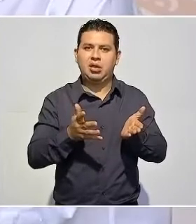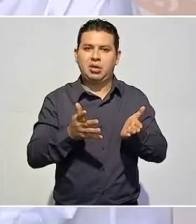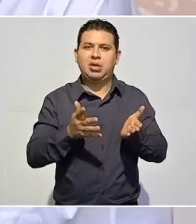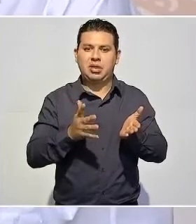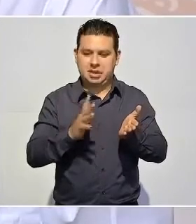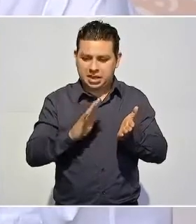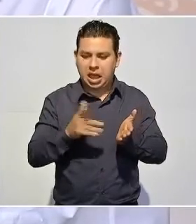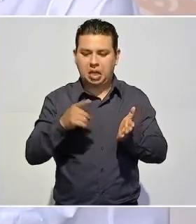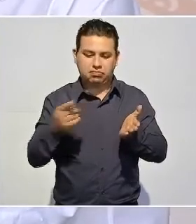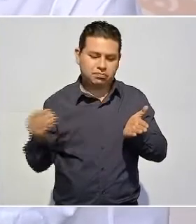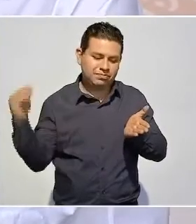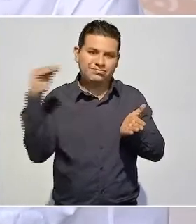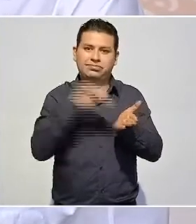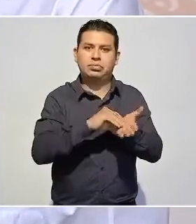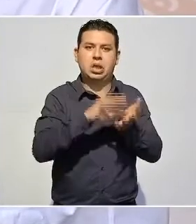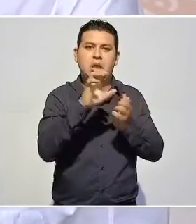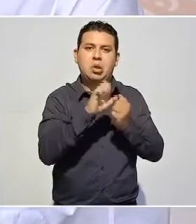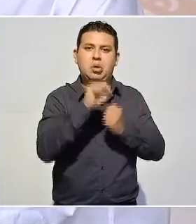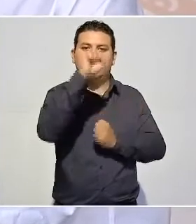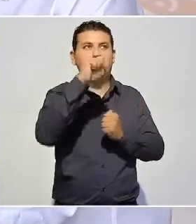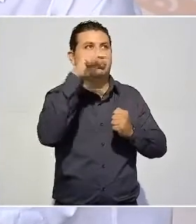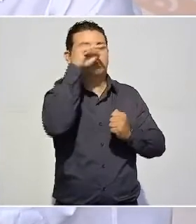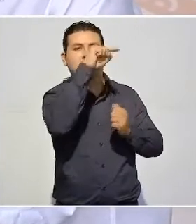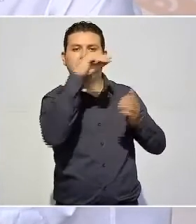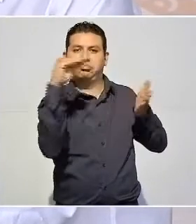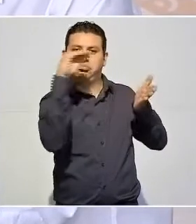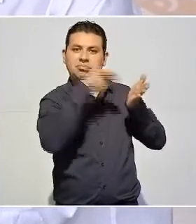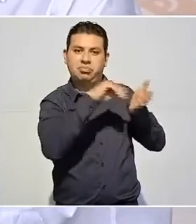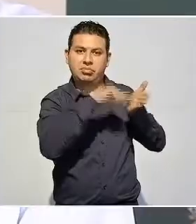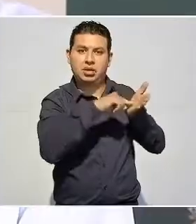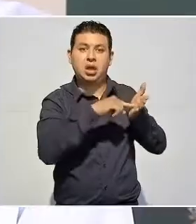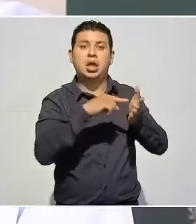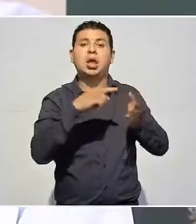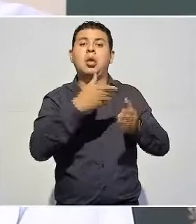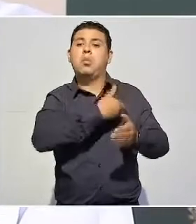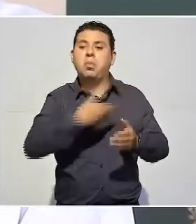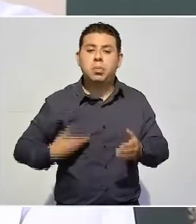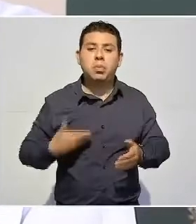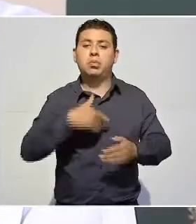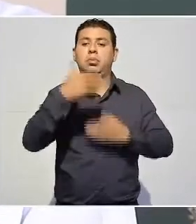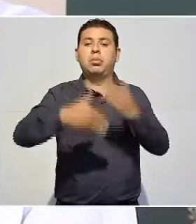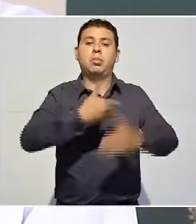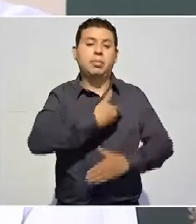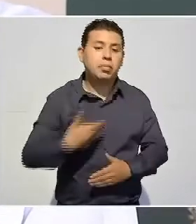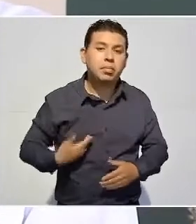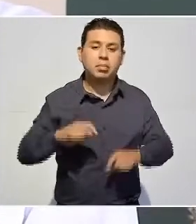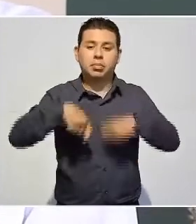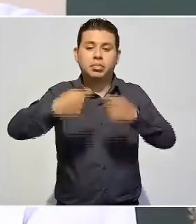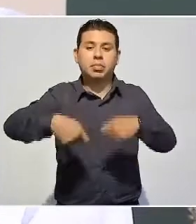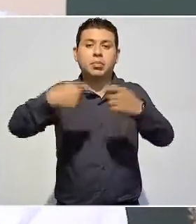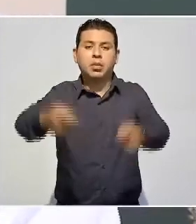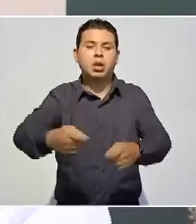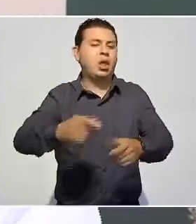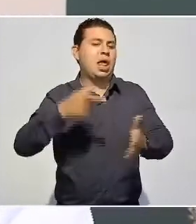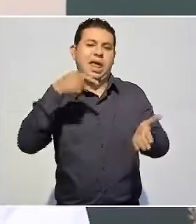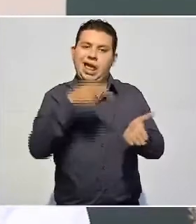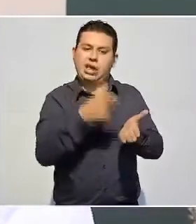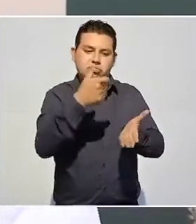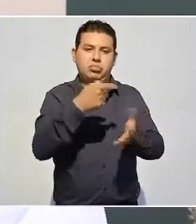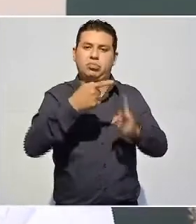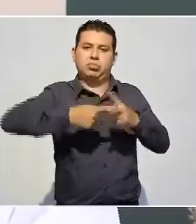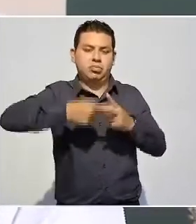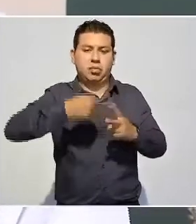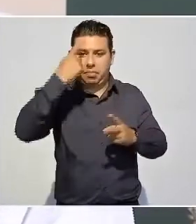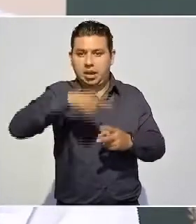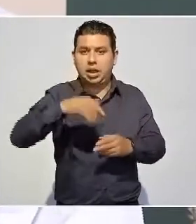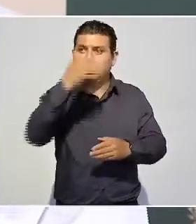rango constitucional y esté quien esté en el gobierno, el presupuesto para los